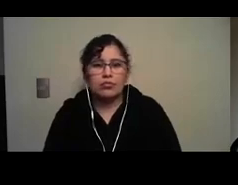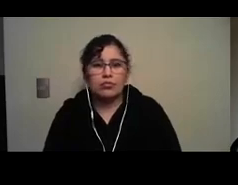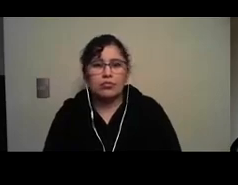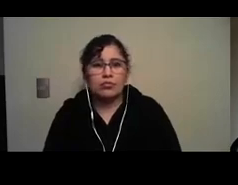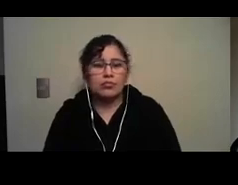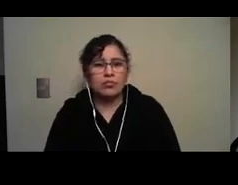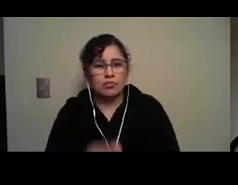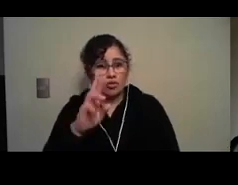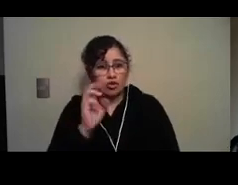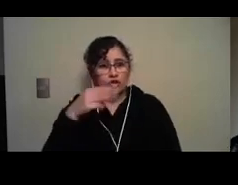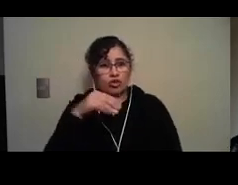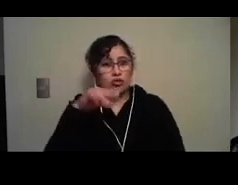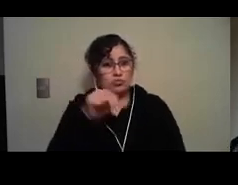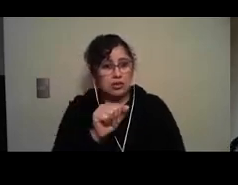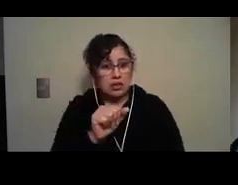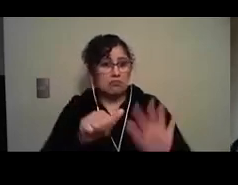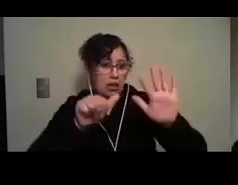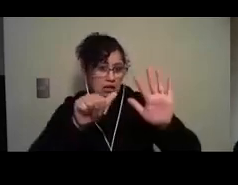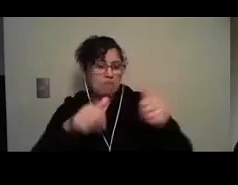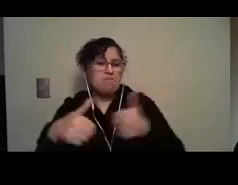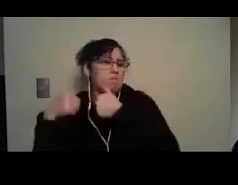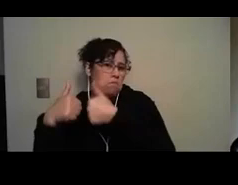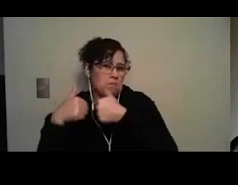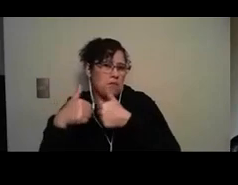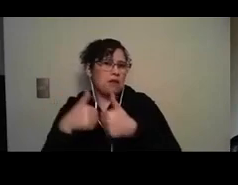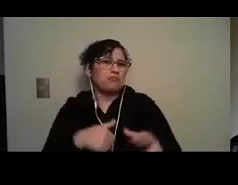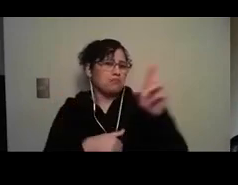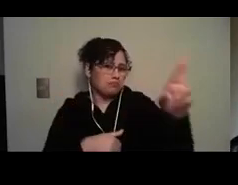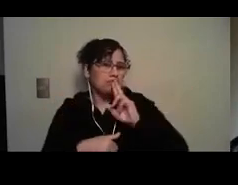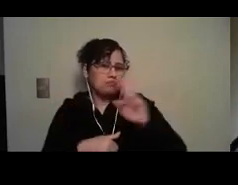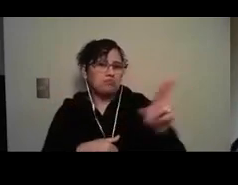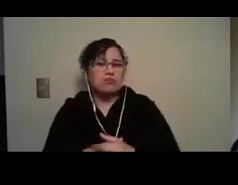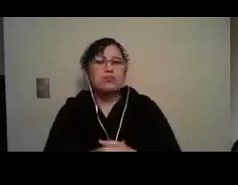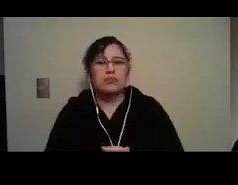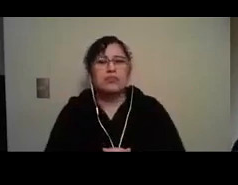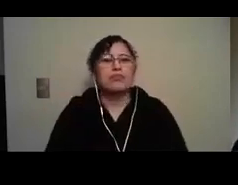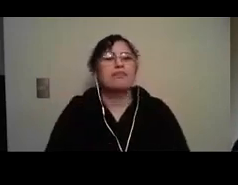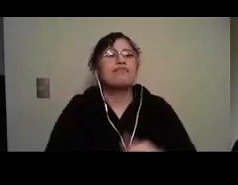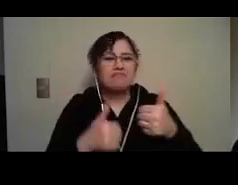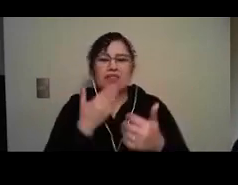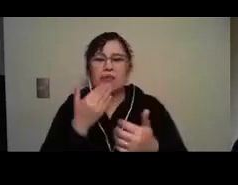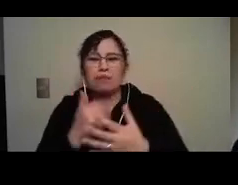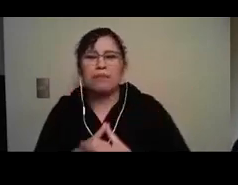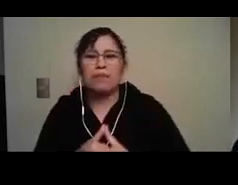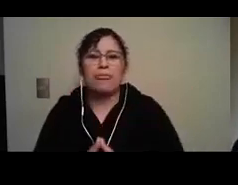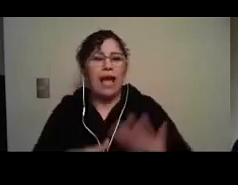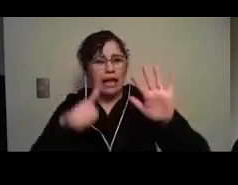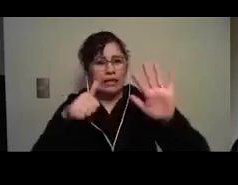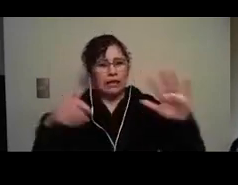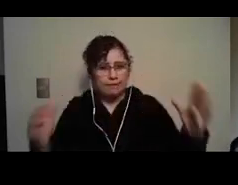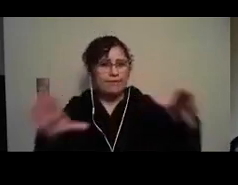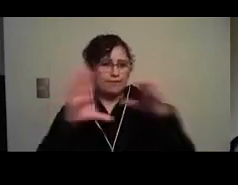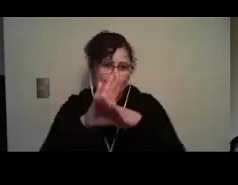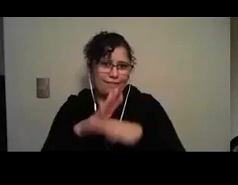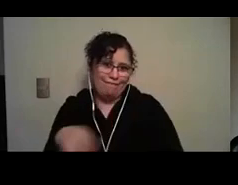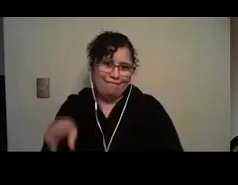Romina Cabrera nos dice que a las 6, ya, por mi parte a mí no me complica. Ya, a las 6 ya entonces hablamos de demencia, ya.